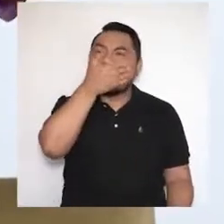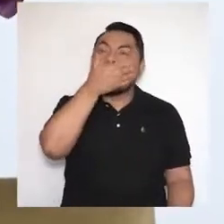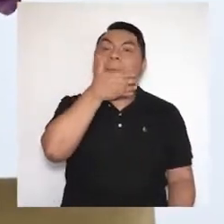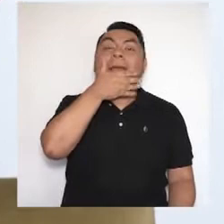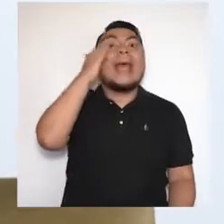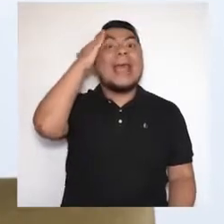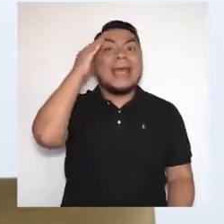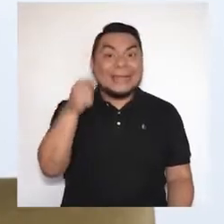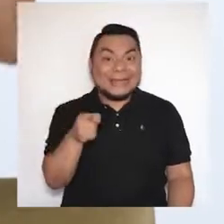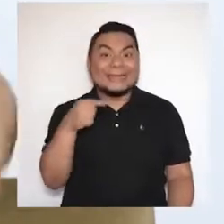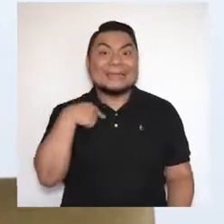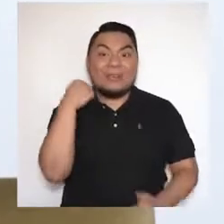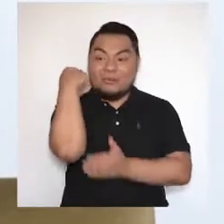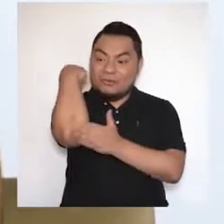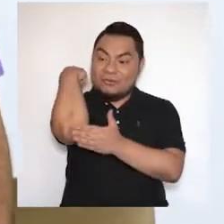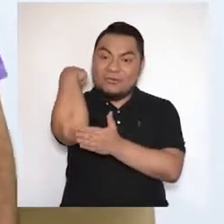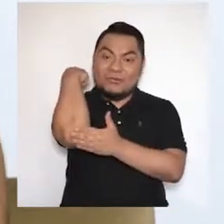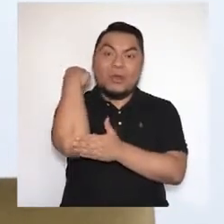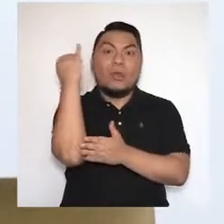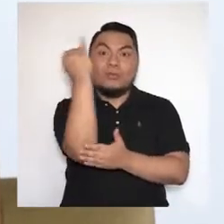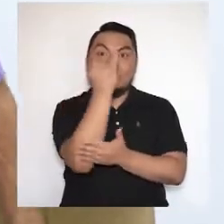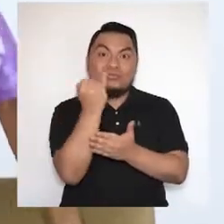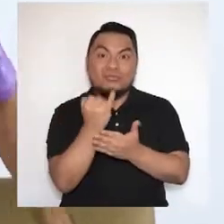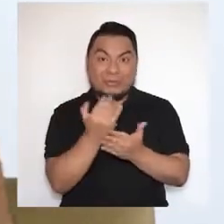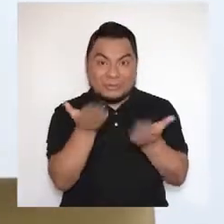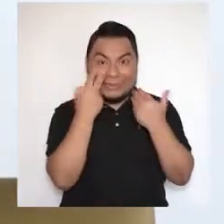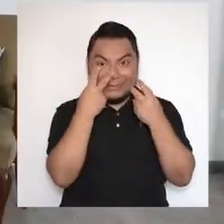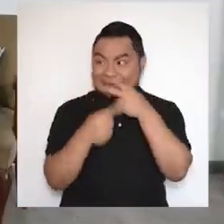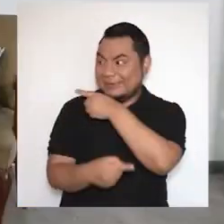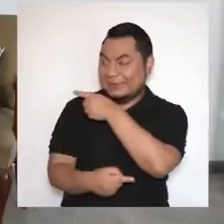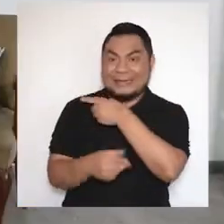Ya está, con el codo. ¿Vamos a intentarlo?